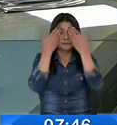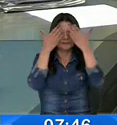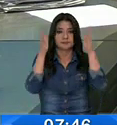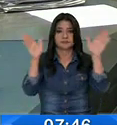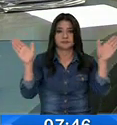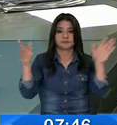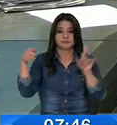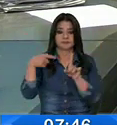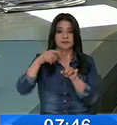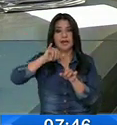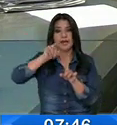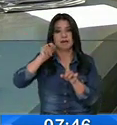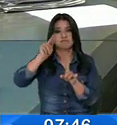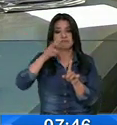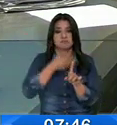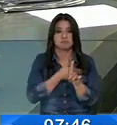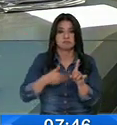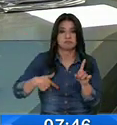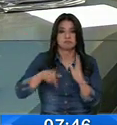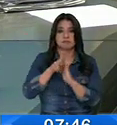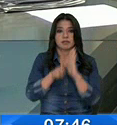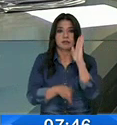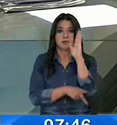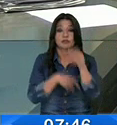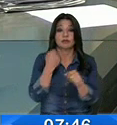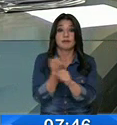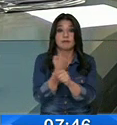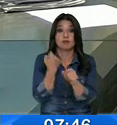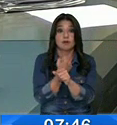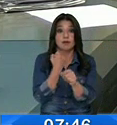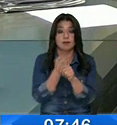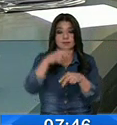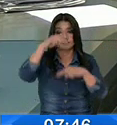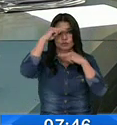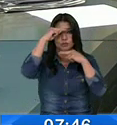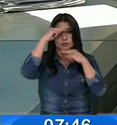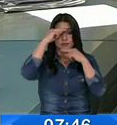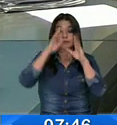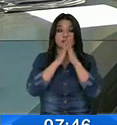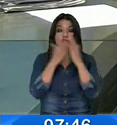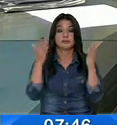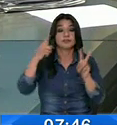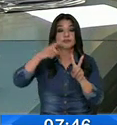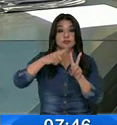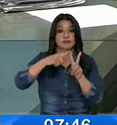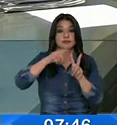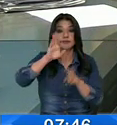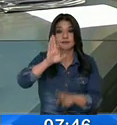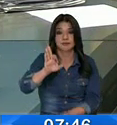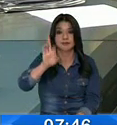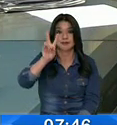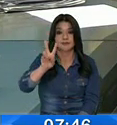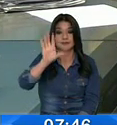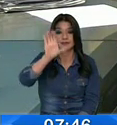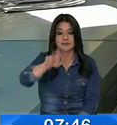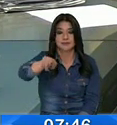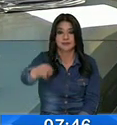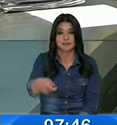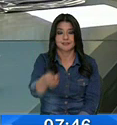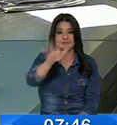dialogar geimer se niega a presidente del parlamento laboral en el noticiero el comercio tv a través de